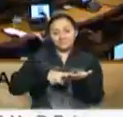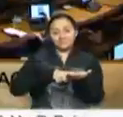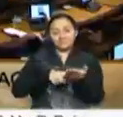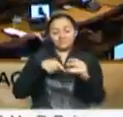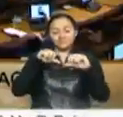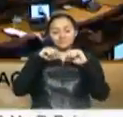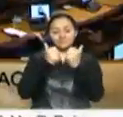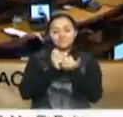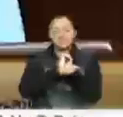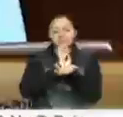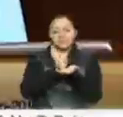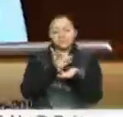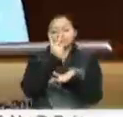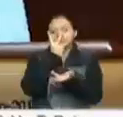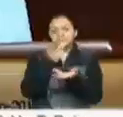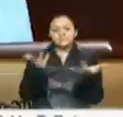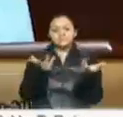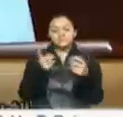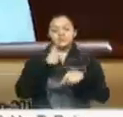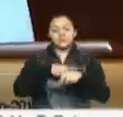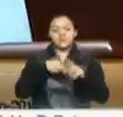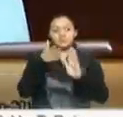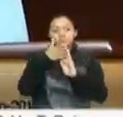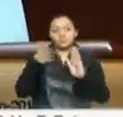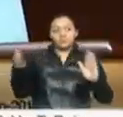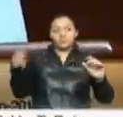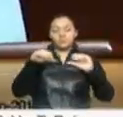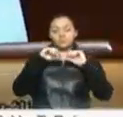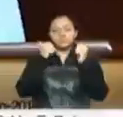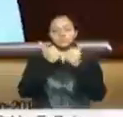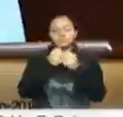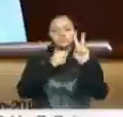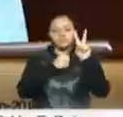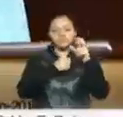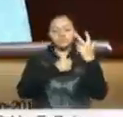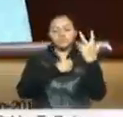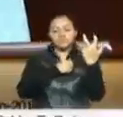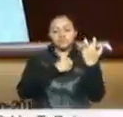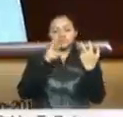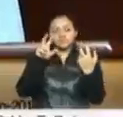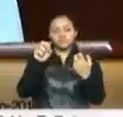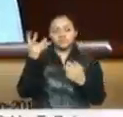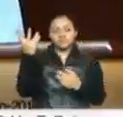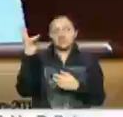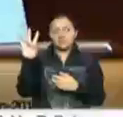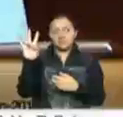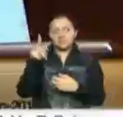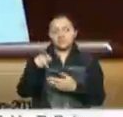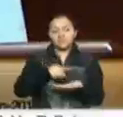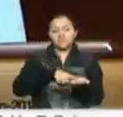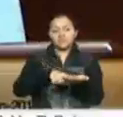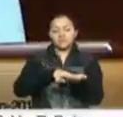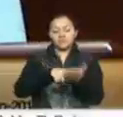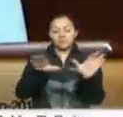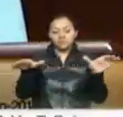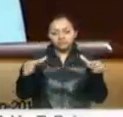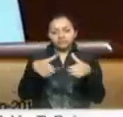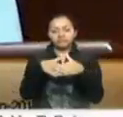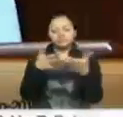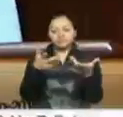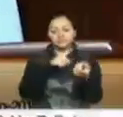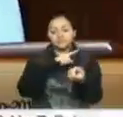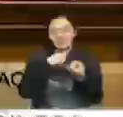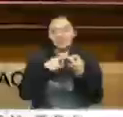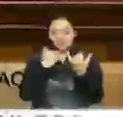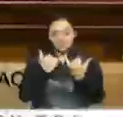Asamblea Nacional correspondiente al periodo legislativo 2013-2017. Una sesión en donde la hasta